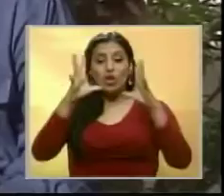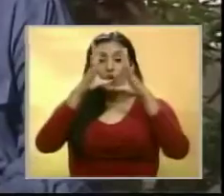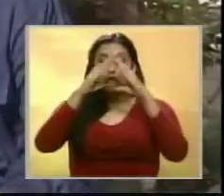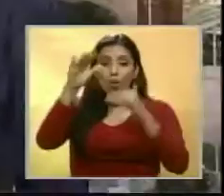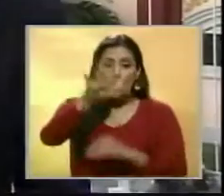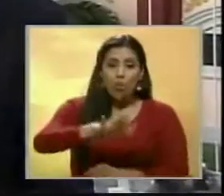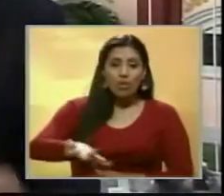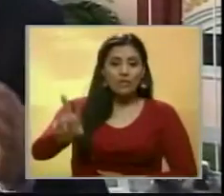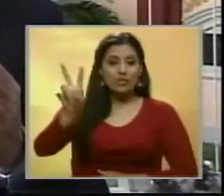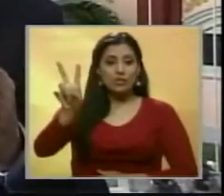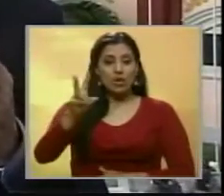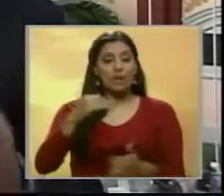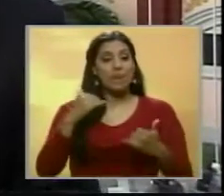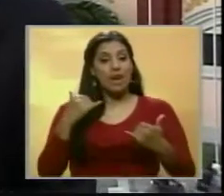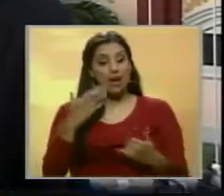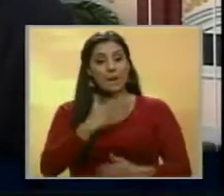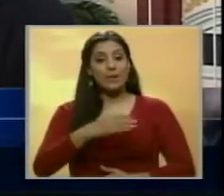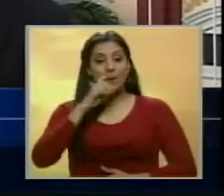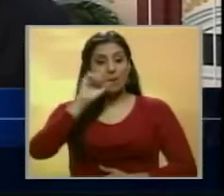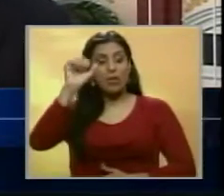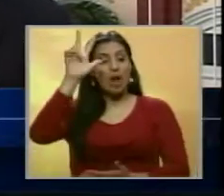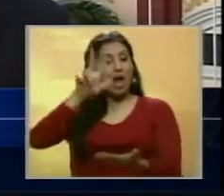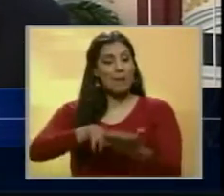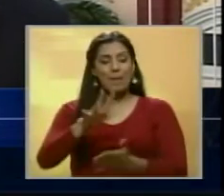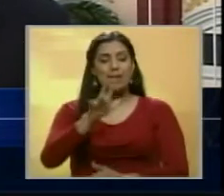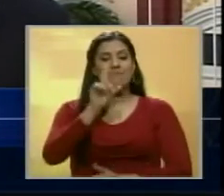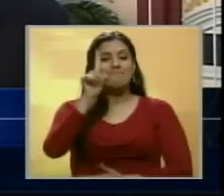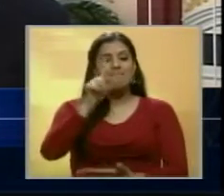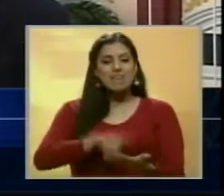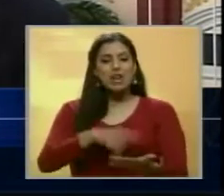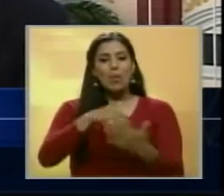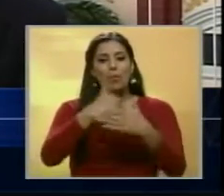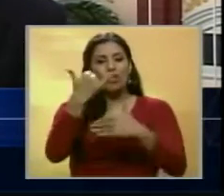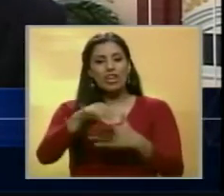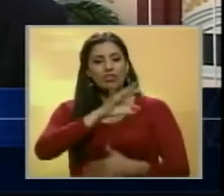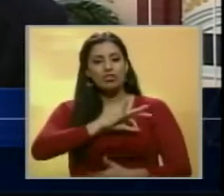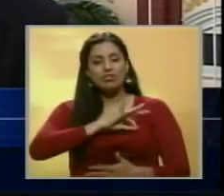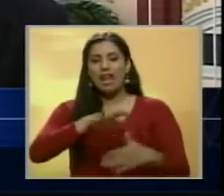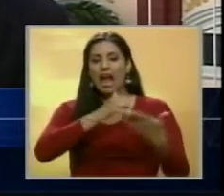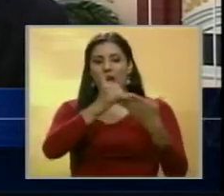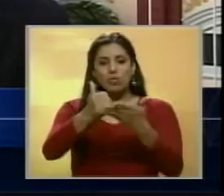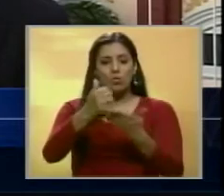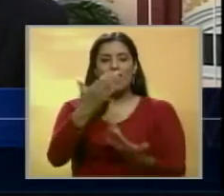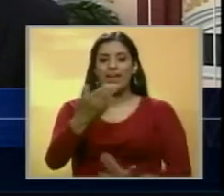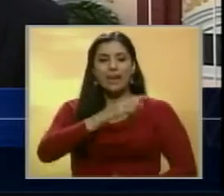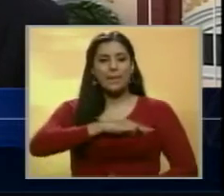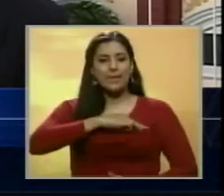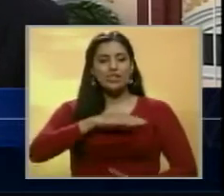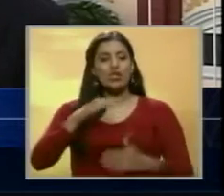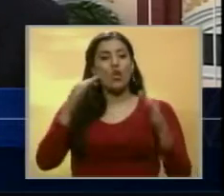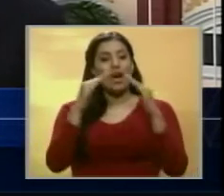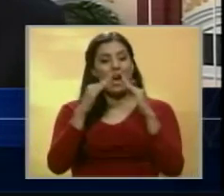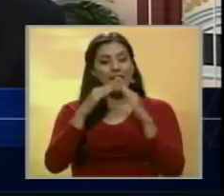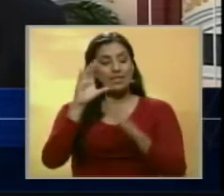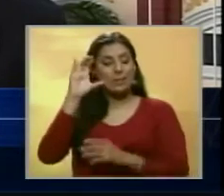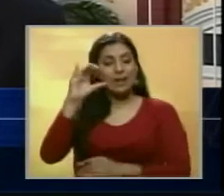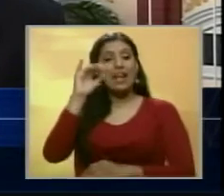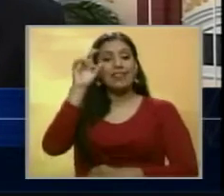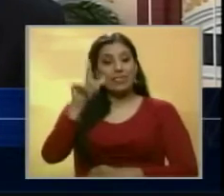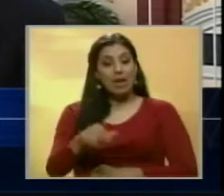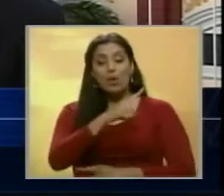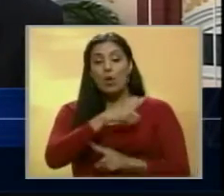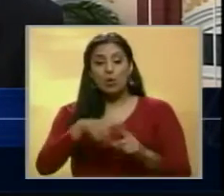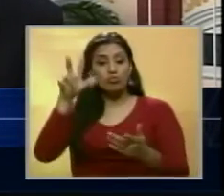el país. El presidente Nicolás Maduro aprobó más de 1.000 proyectos sociales para beneficiar a la misión Hogares de la Patria.